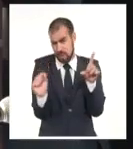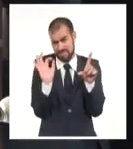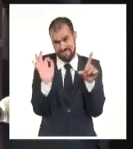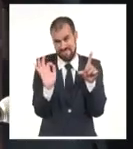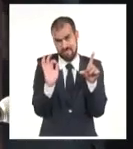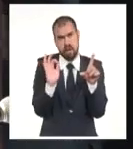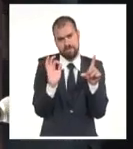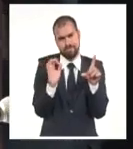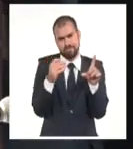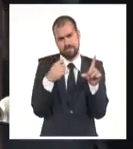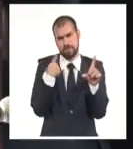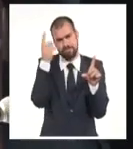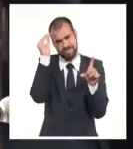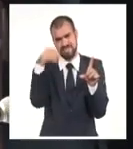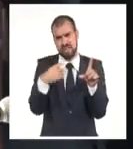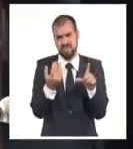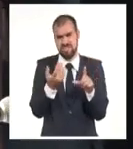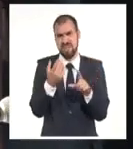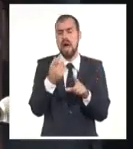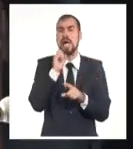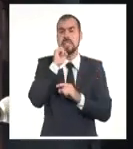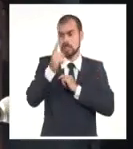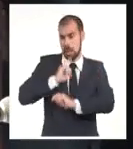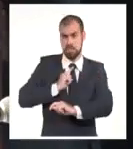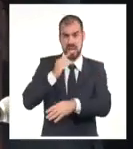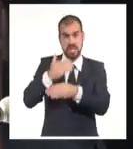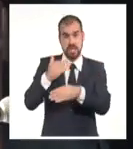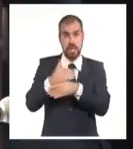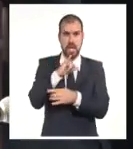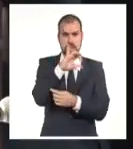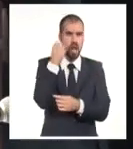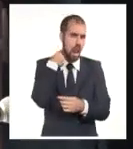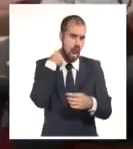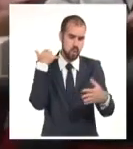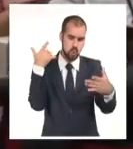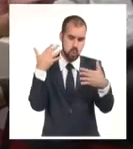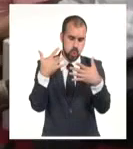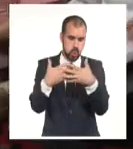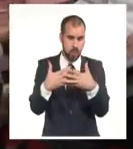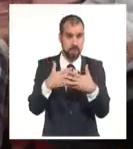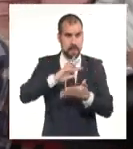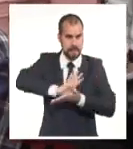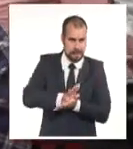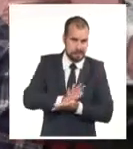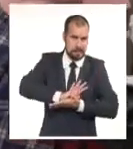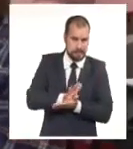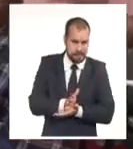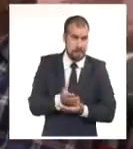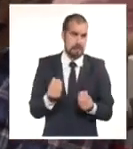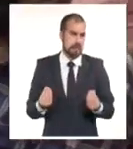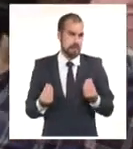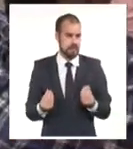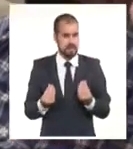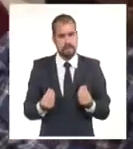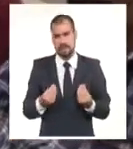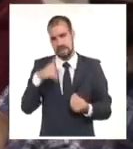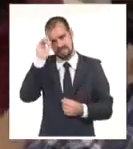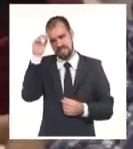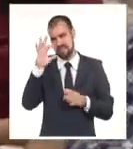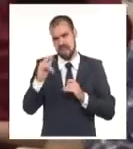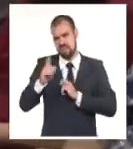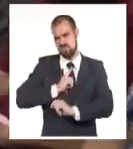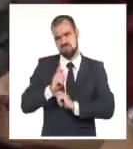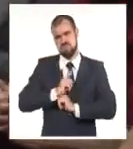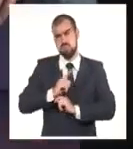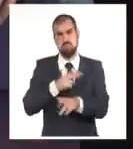país pequeño asediado hace más de 60 años, bajo una amenaza constante, hemos sufrido el terrorismo de Estado, la agresión militar,